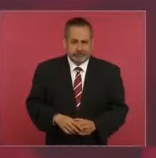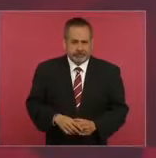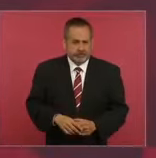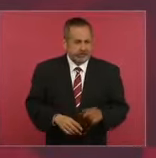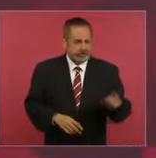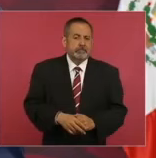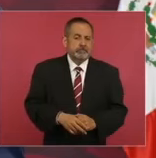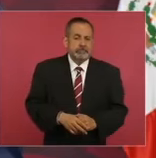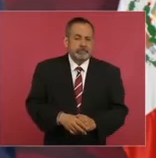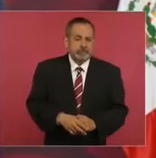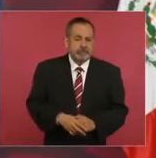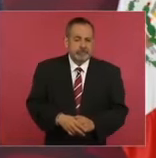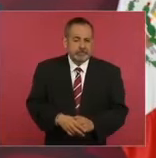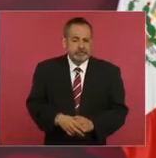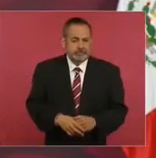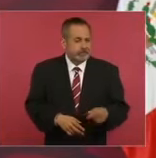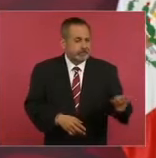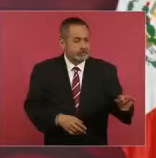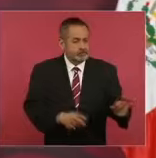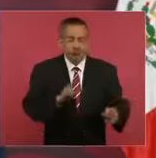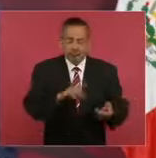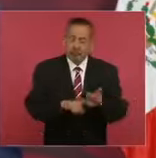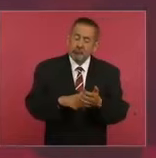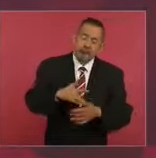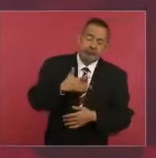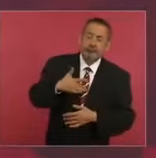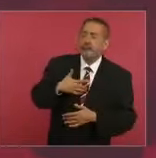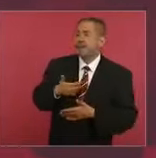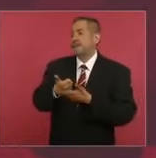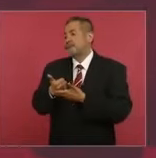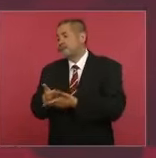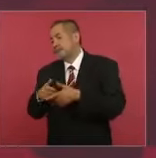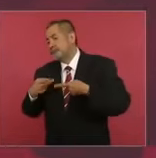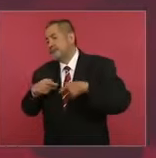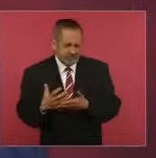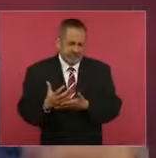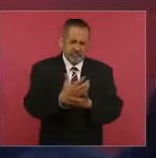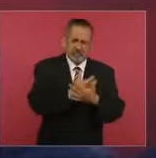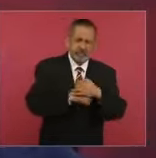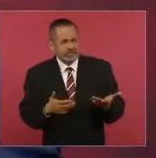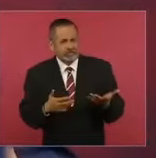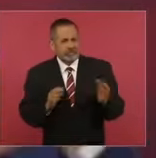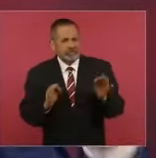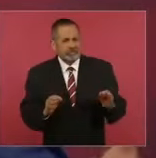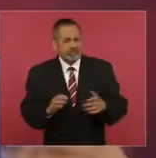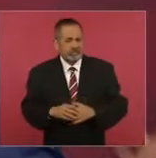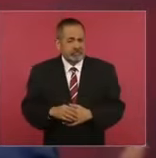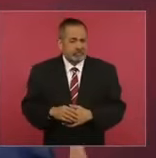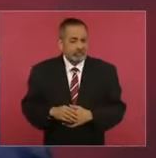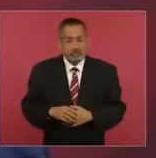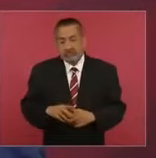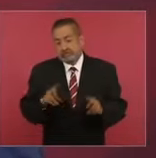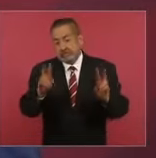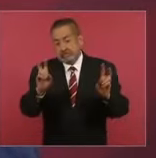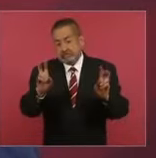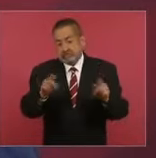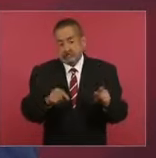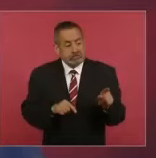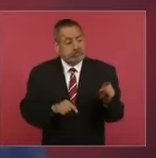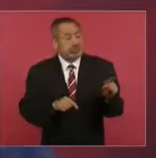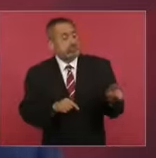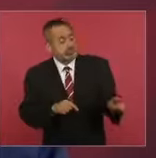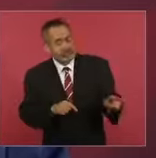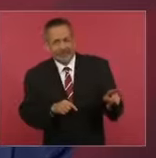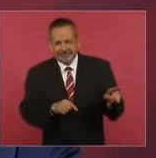dar vergüenza. ¿Qué sensibilidad puede tener una persona que supuestamente